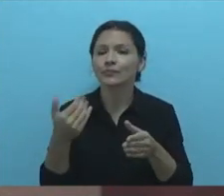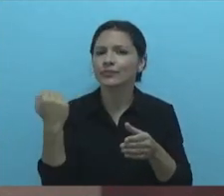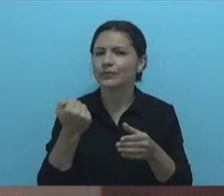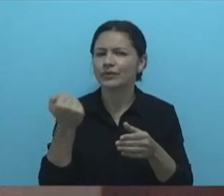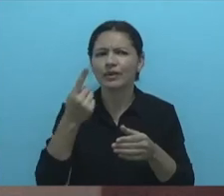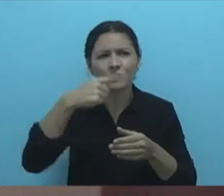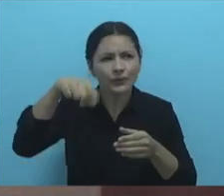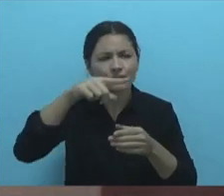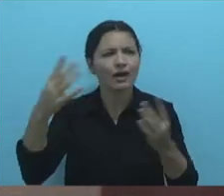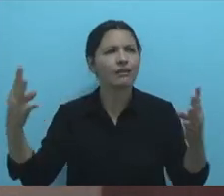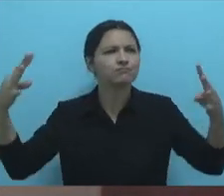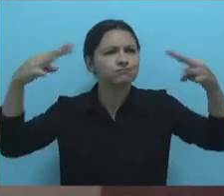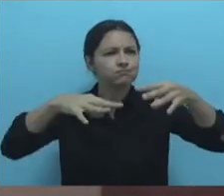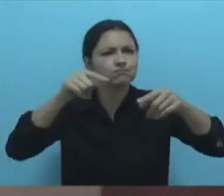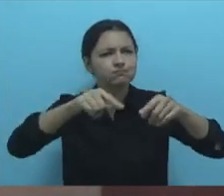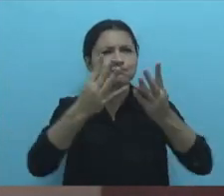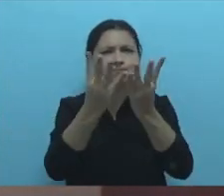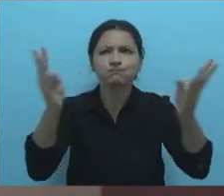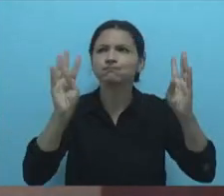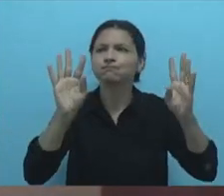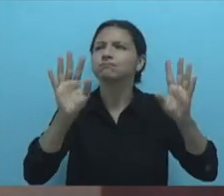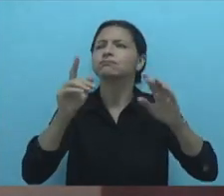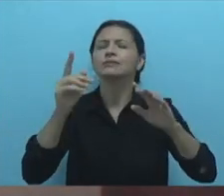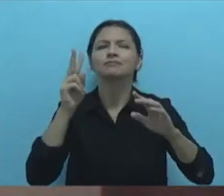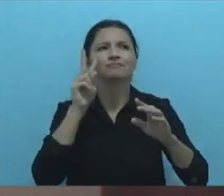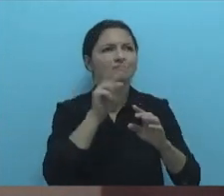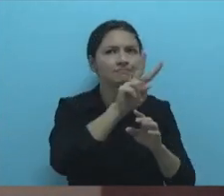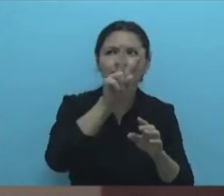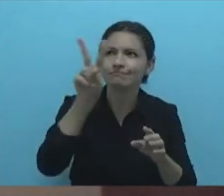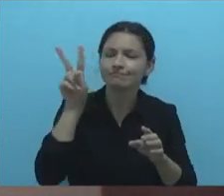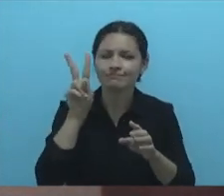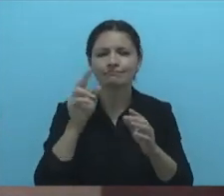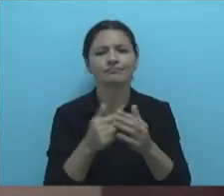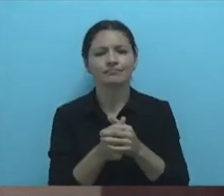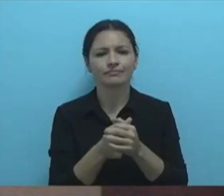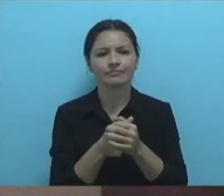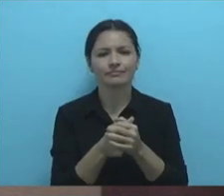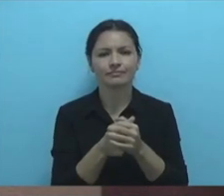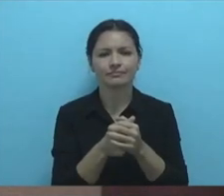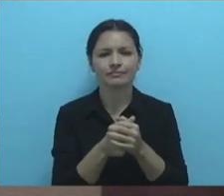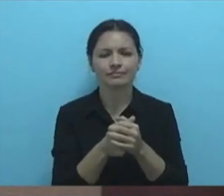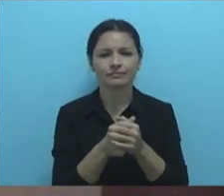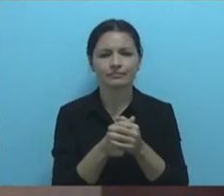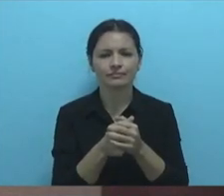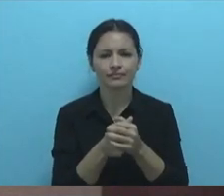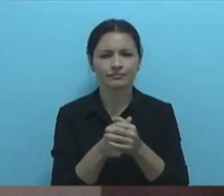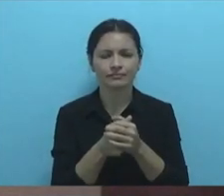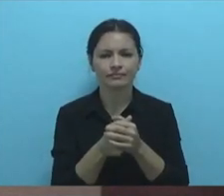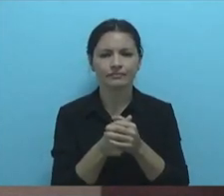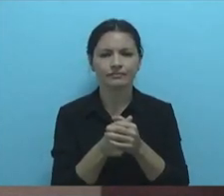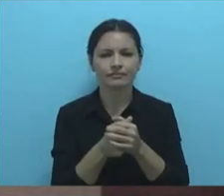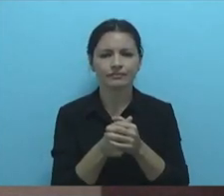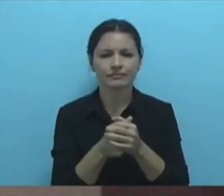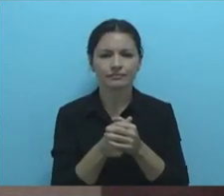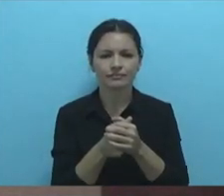importante que ustedes estén aquí presente Hace mucho tiempo que no veíamos las gradas llenas de personas lamentablemente es una